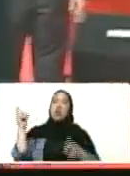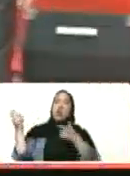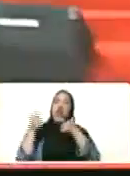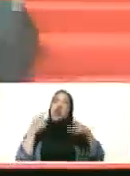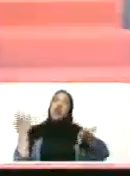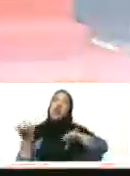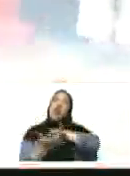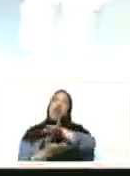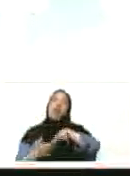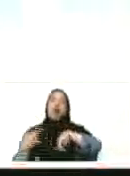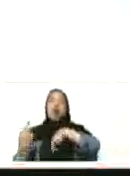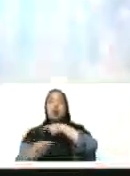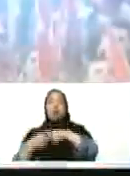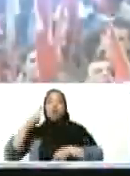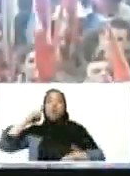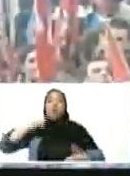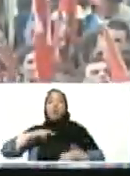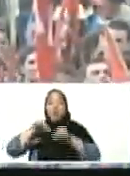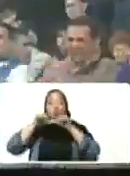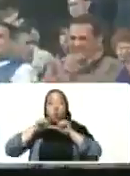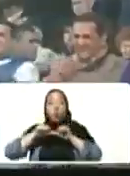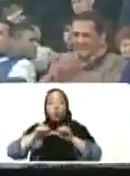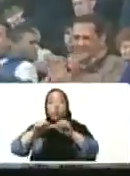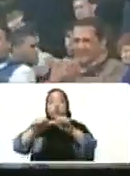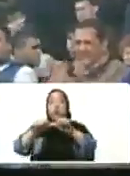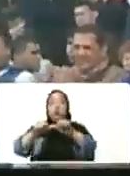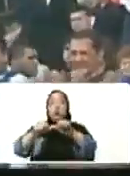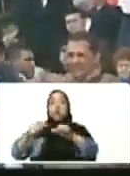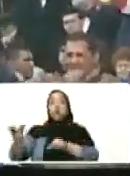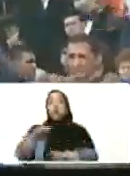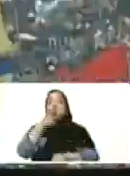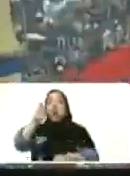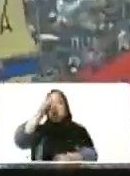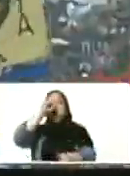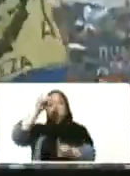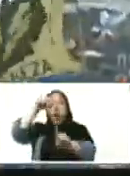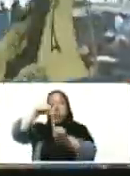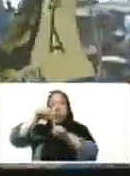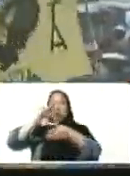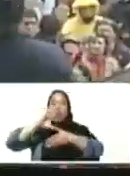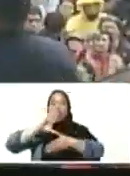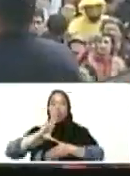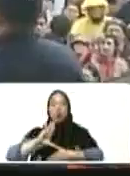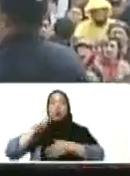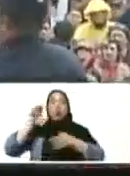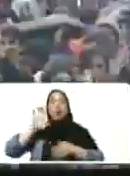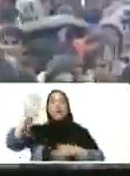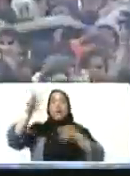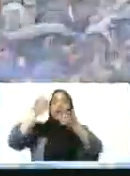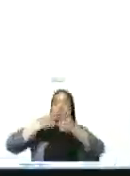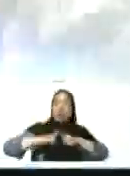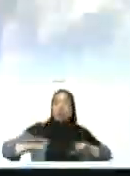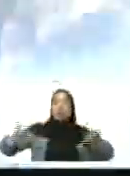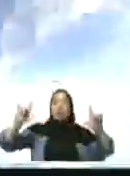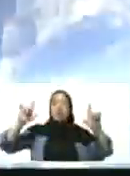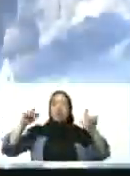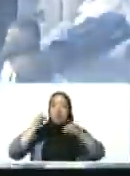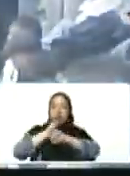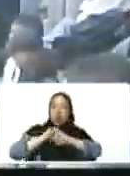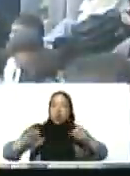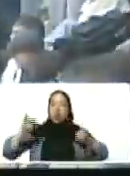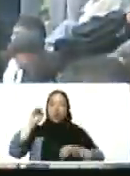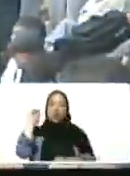revolución bolivariana continúa su tránsito por el camino de la patria libre, independiente, del